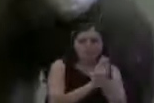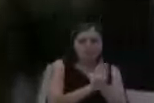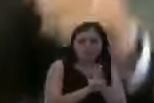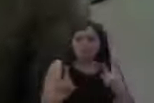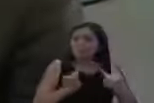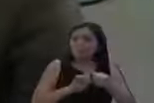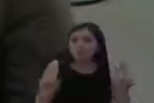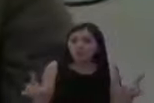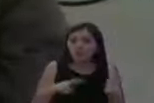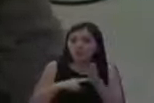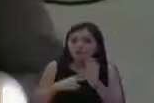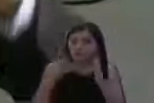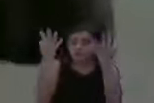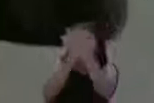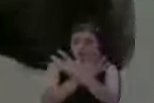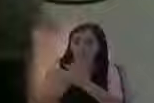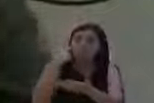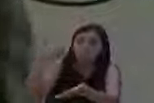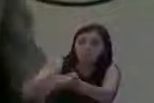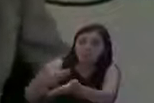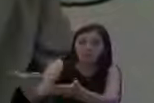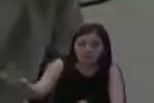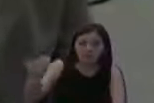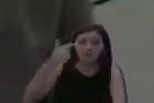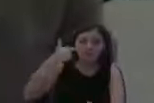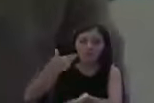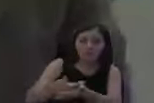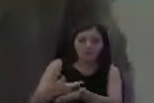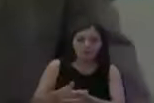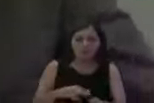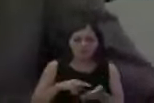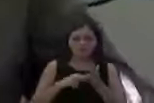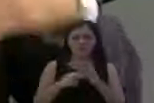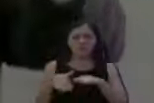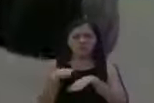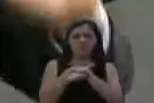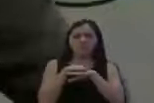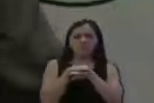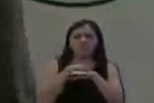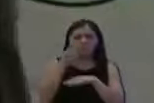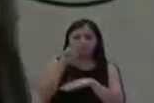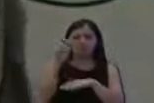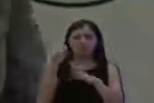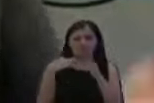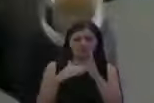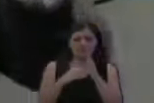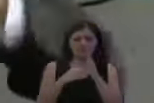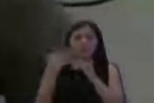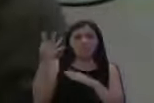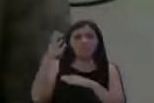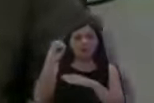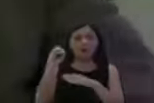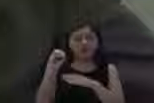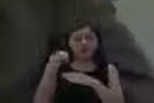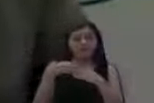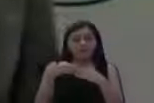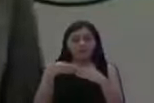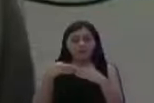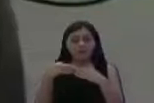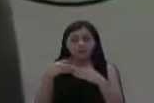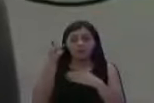Qué es clase media el que tenga un patrimonio de 200,000 la casita novamente vale 40% 8,000 la